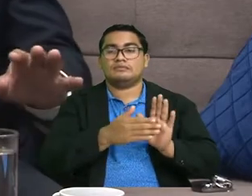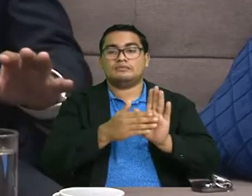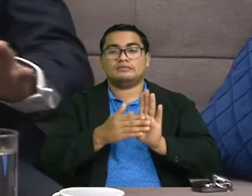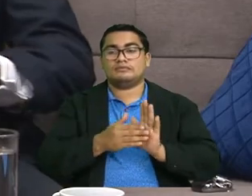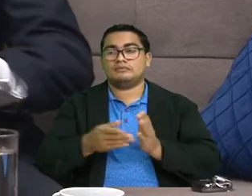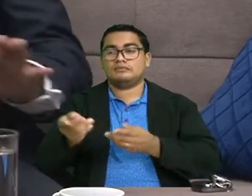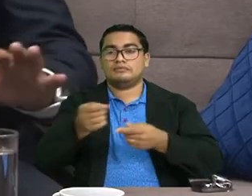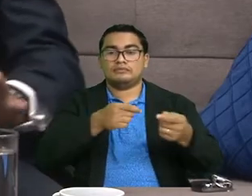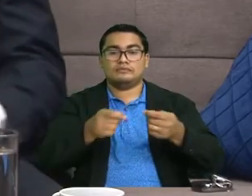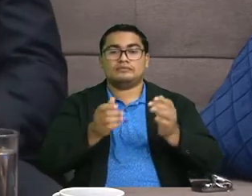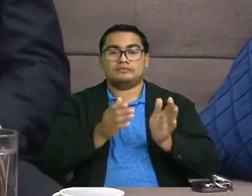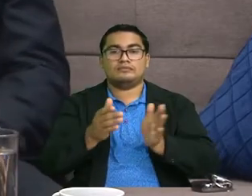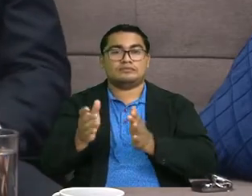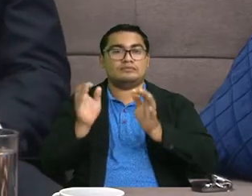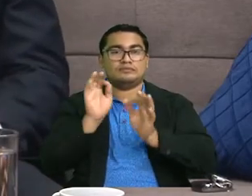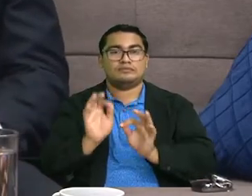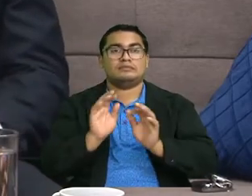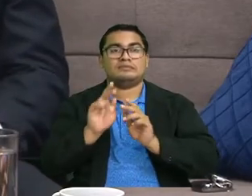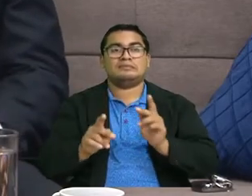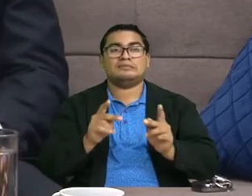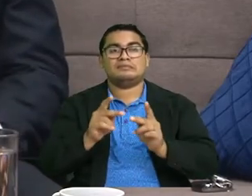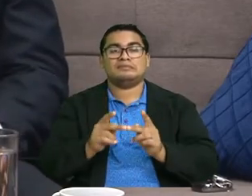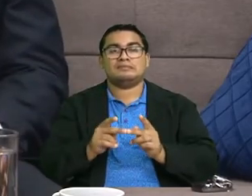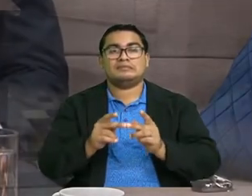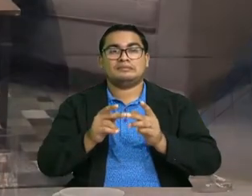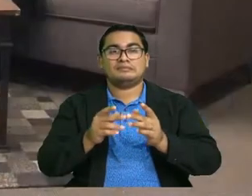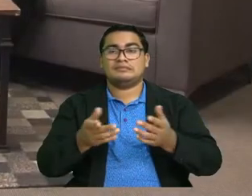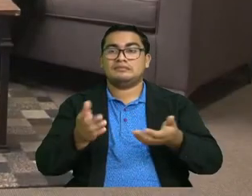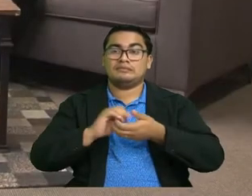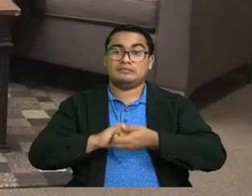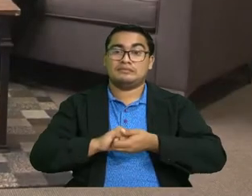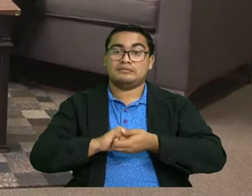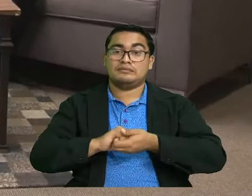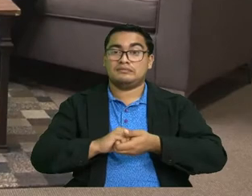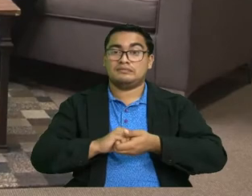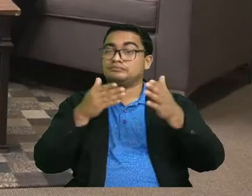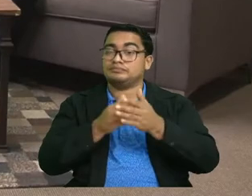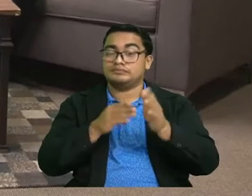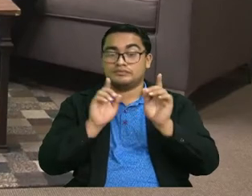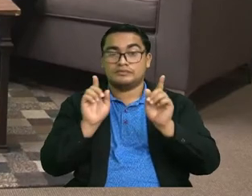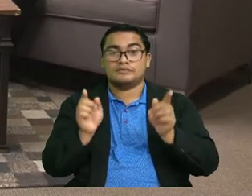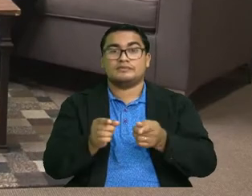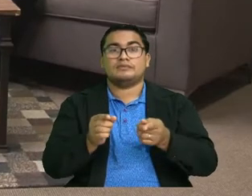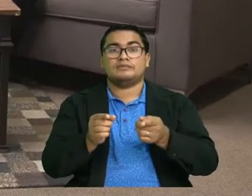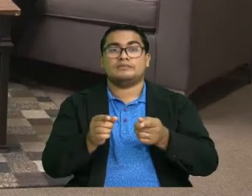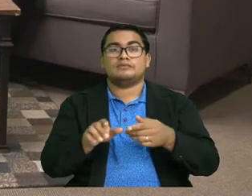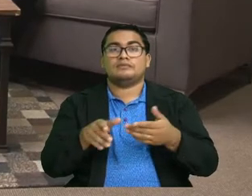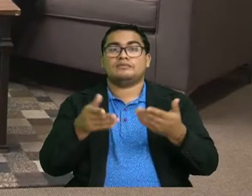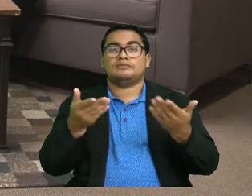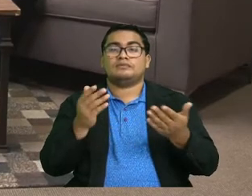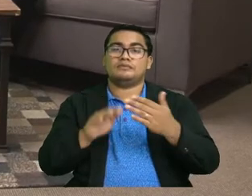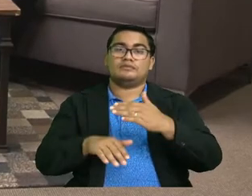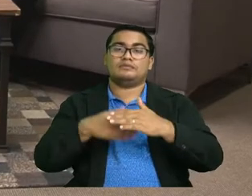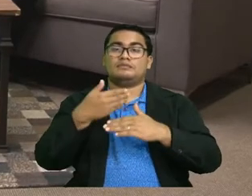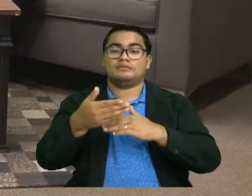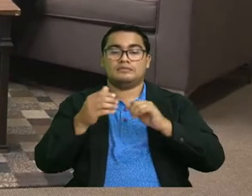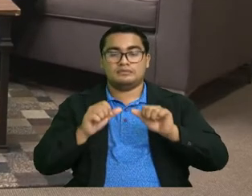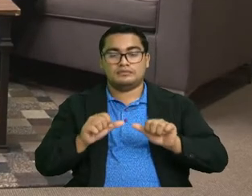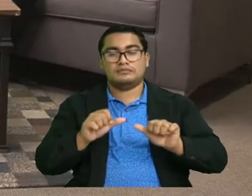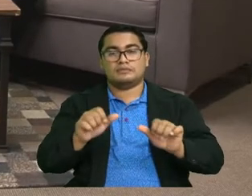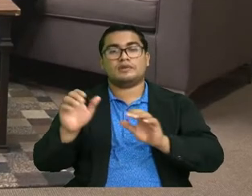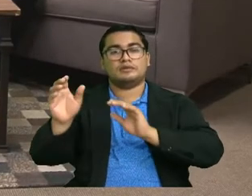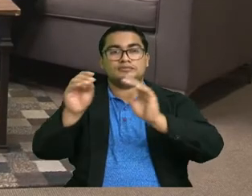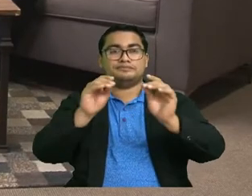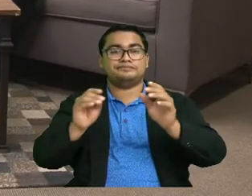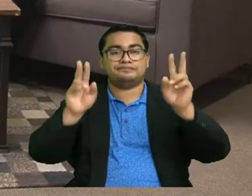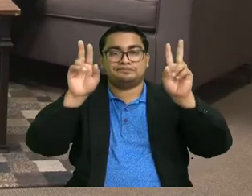que sea el producto, cualquiera que sea el servicio. Claro que sí, compañero, tenemos que hacer breve pausa para después continuar con esta conversación que